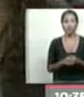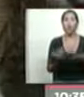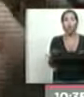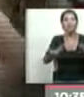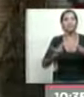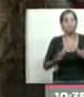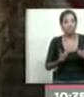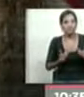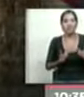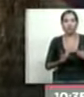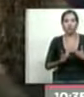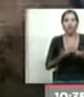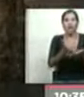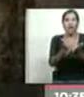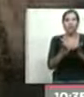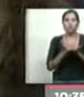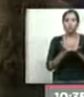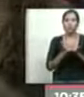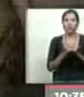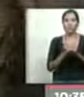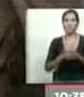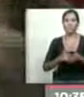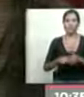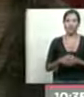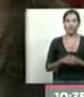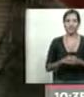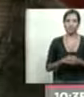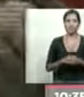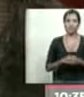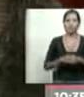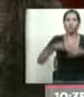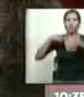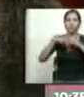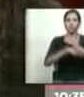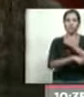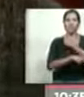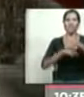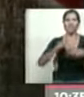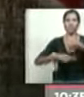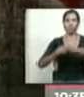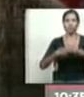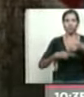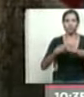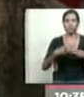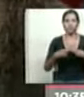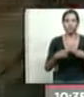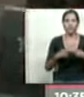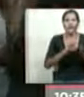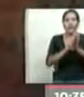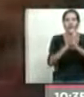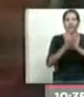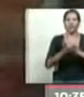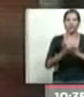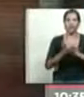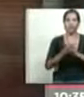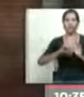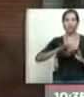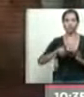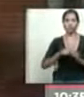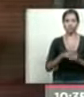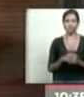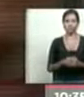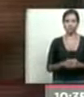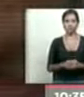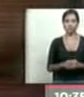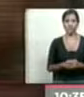la oportunidad para radicalizar y profundizar la revolución, acabar con la corrupción. Escuche el clamor